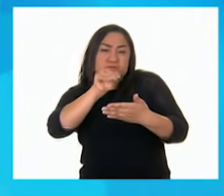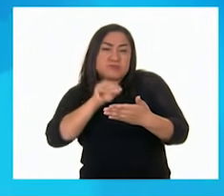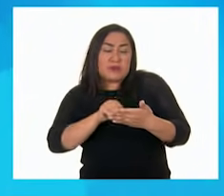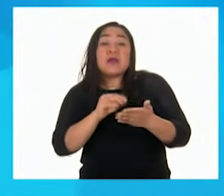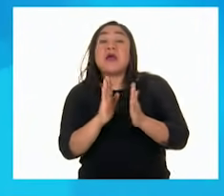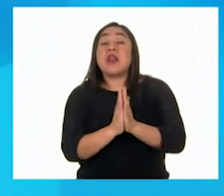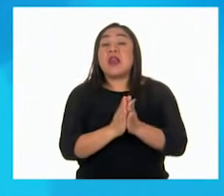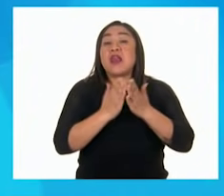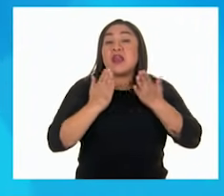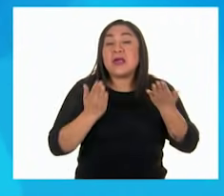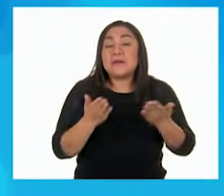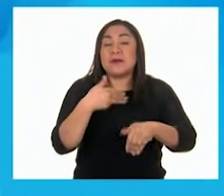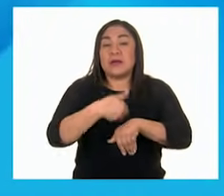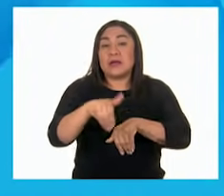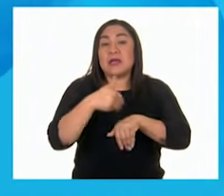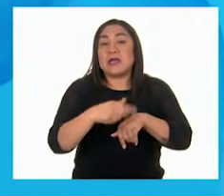página